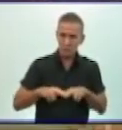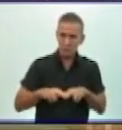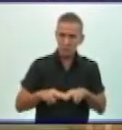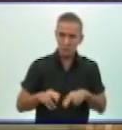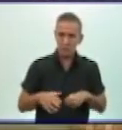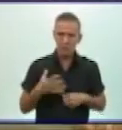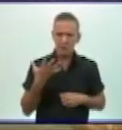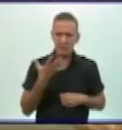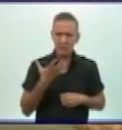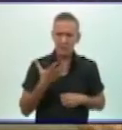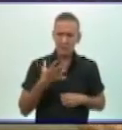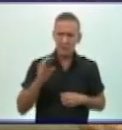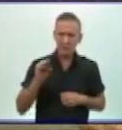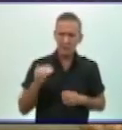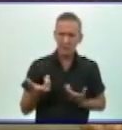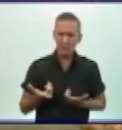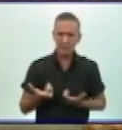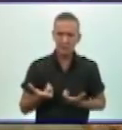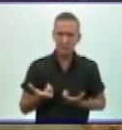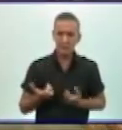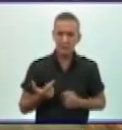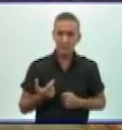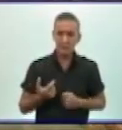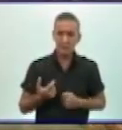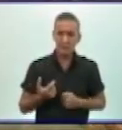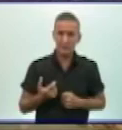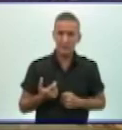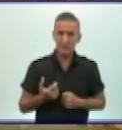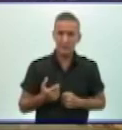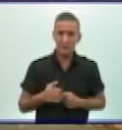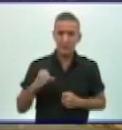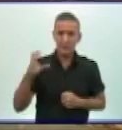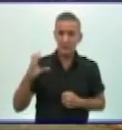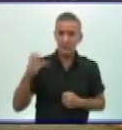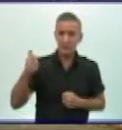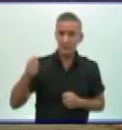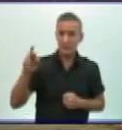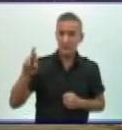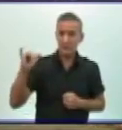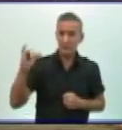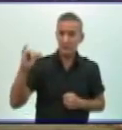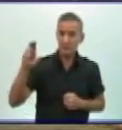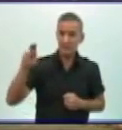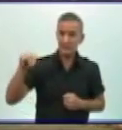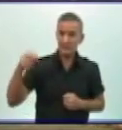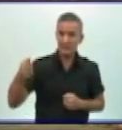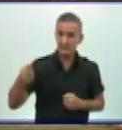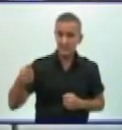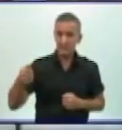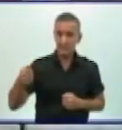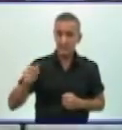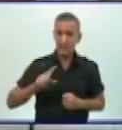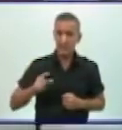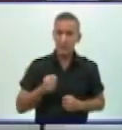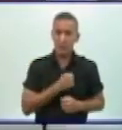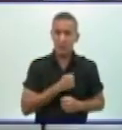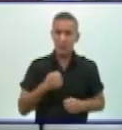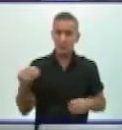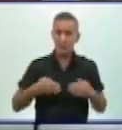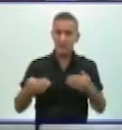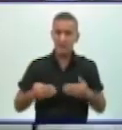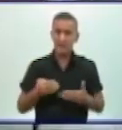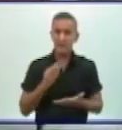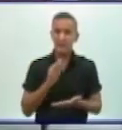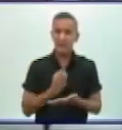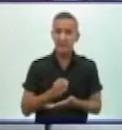es? Yo, profe. Bueno, que Karina se niega a participar en las actividades extraclase que orientan en su escuela. ¿Y qué opinión